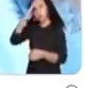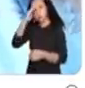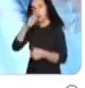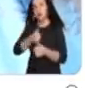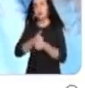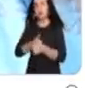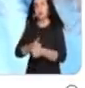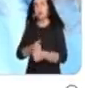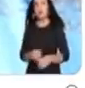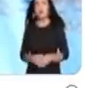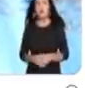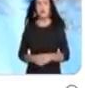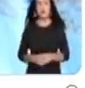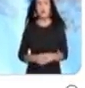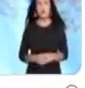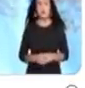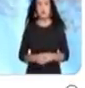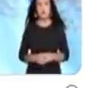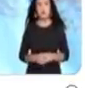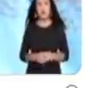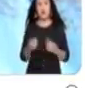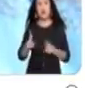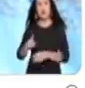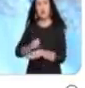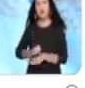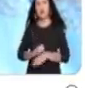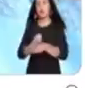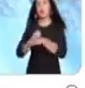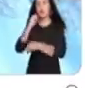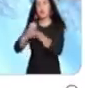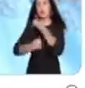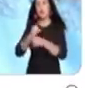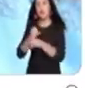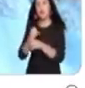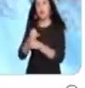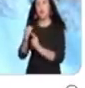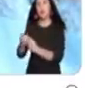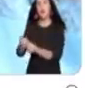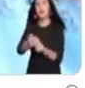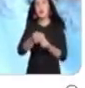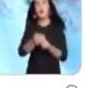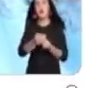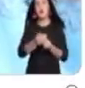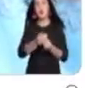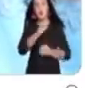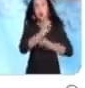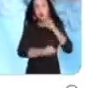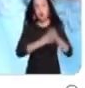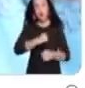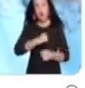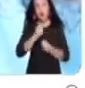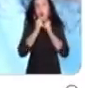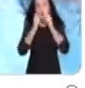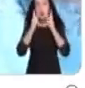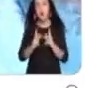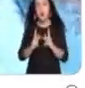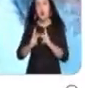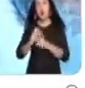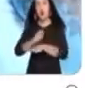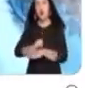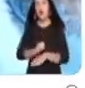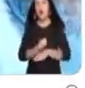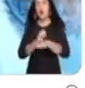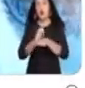investigaciones de organismos internacionales de protección de derechos humanos organizaciones de la sociedad civil nacionales e internacionales